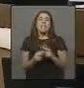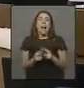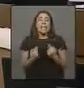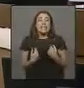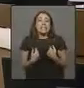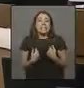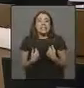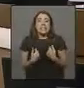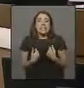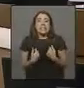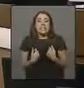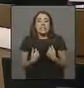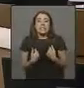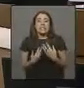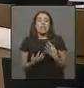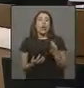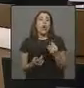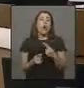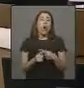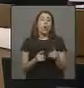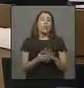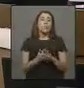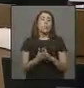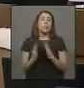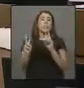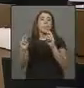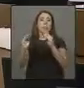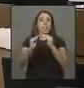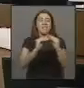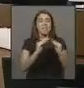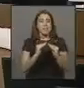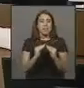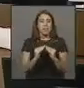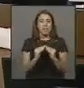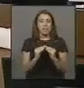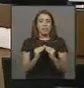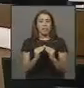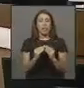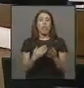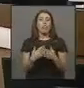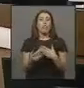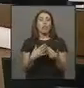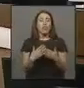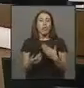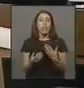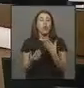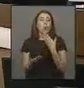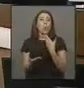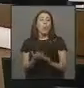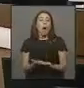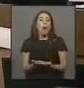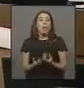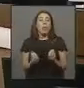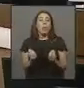ellos. O en un área tan esencial como la vivienda, en cuánto, a dónde, cuándo